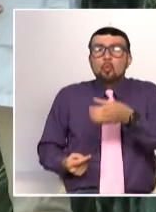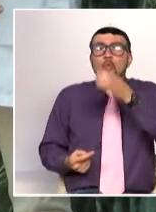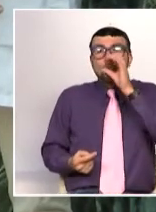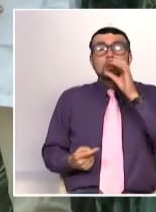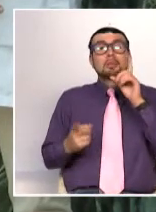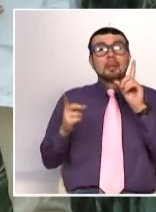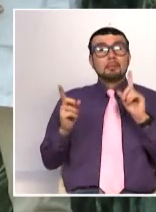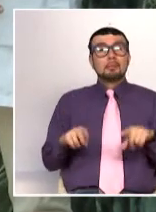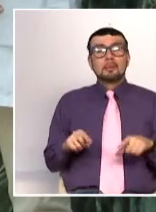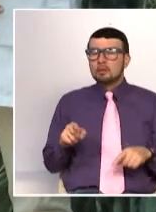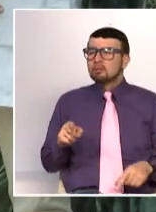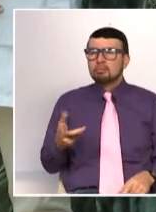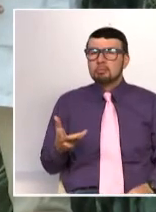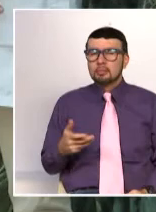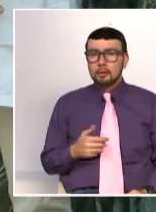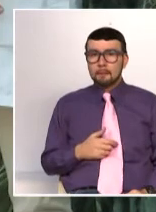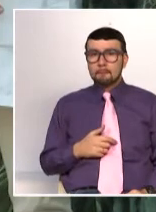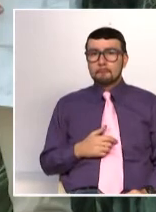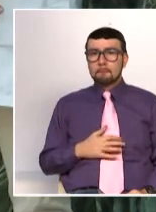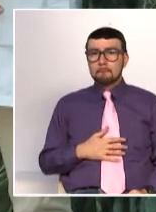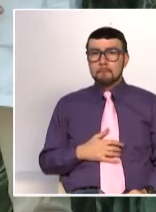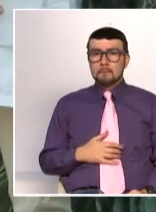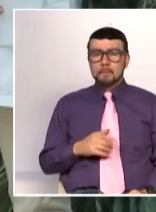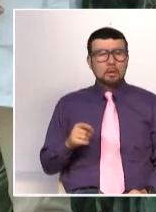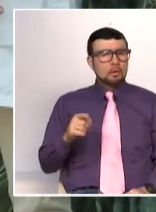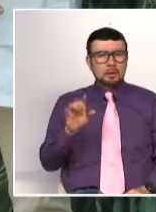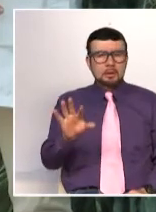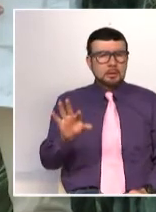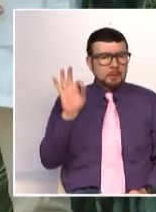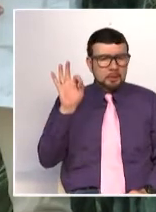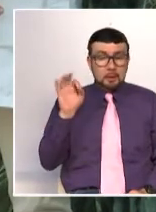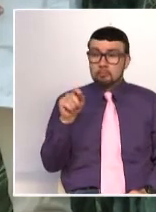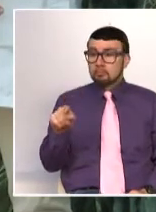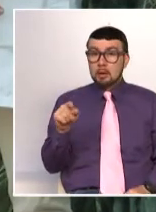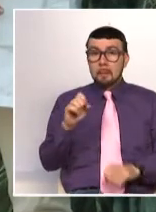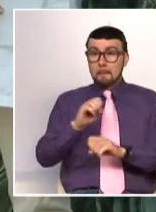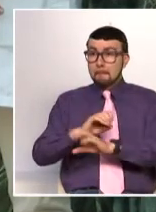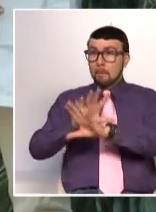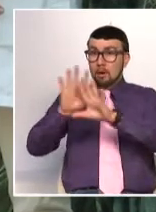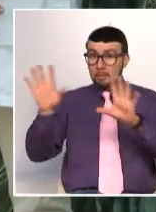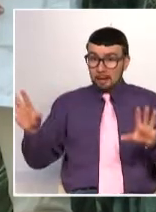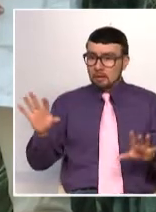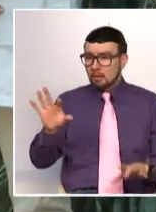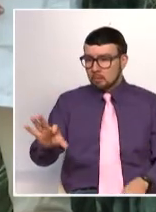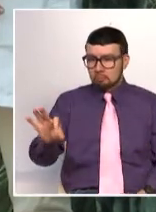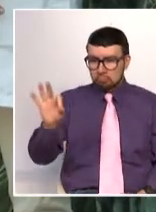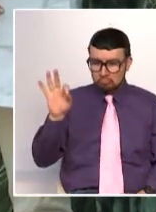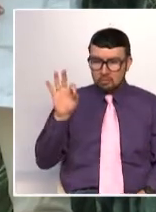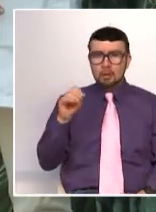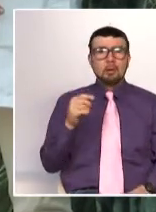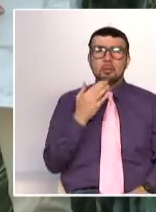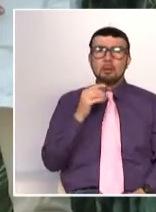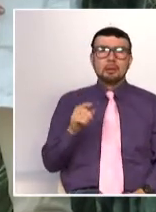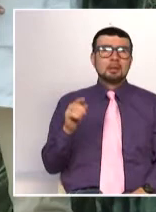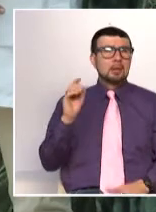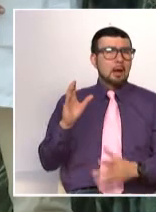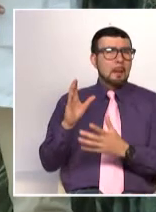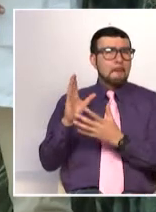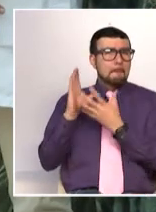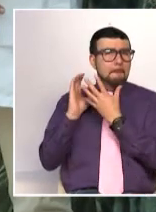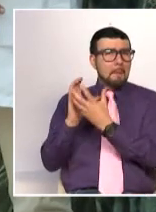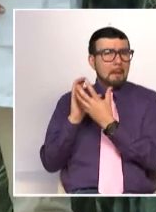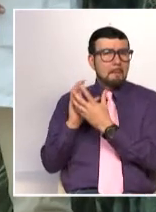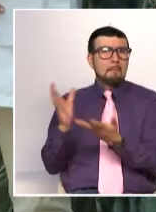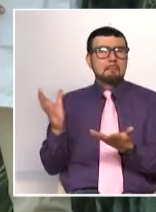que sea de una fruta que sea apta para tomar en las maneras en ayunas que puede ser papaya guanábana